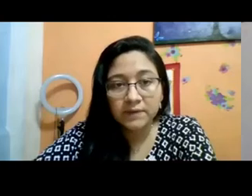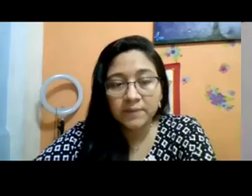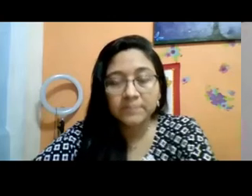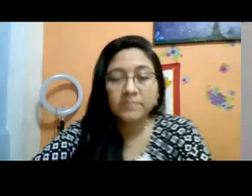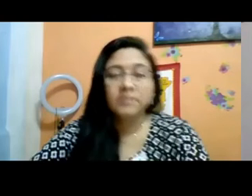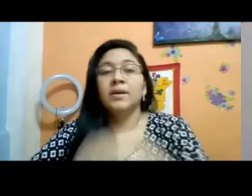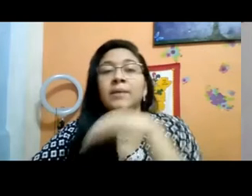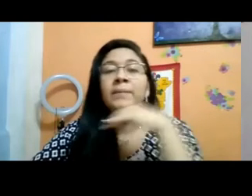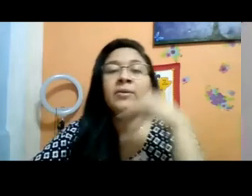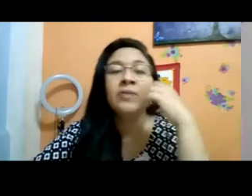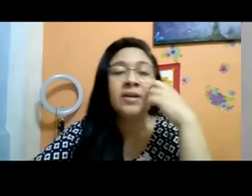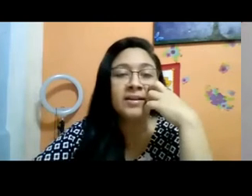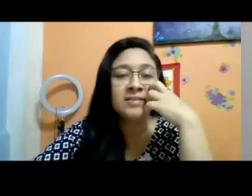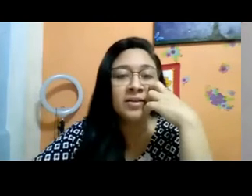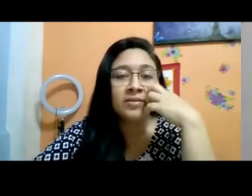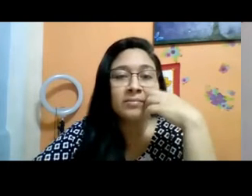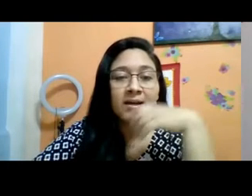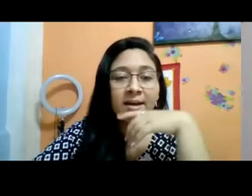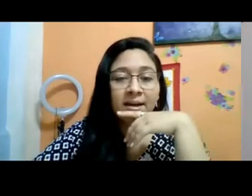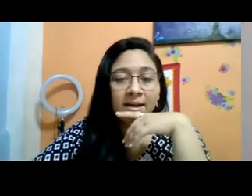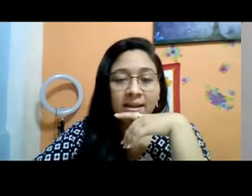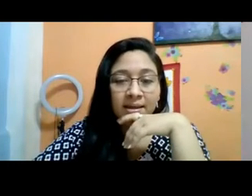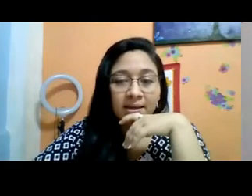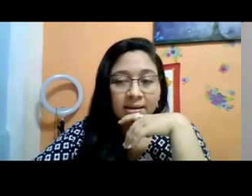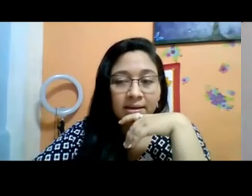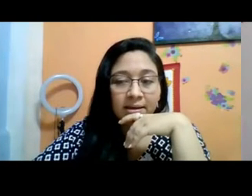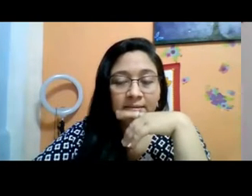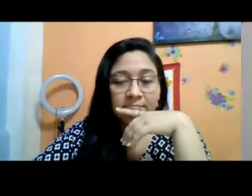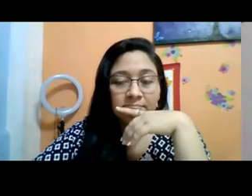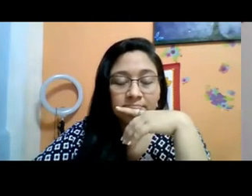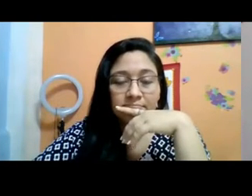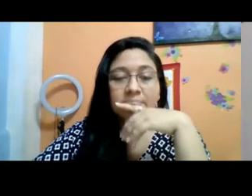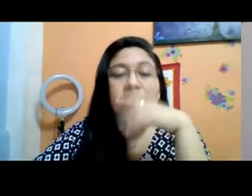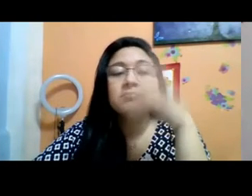Ya está. Espero haya ingresado también a la de